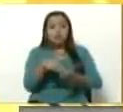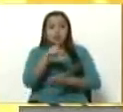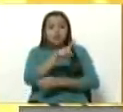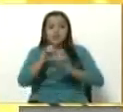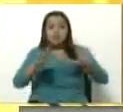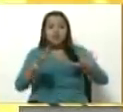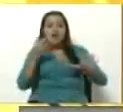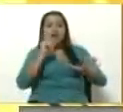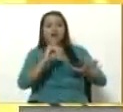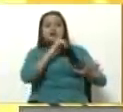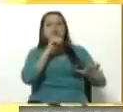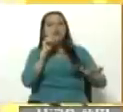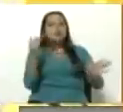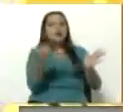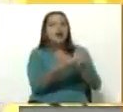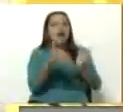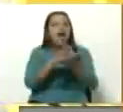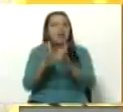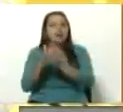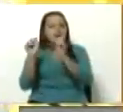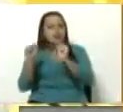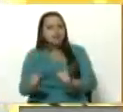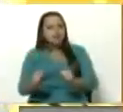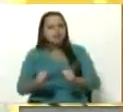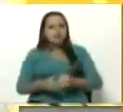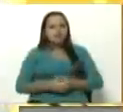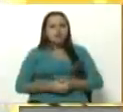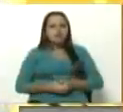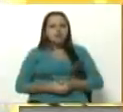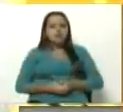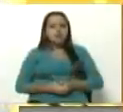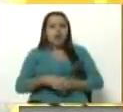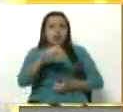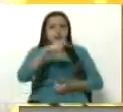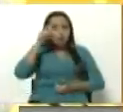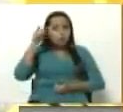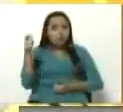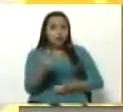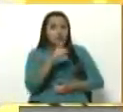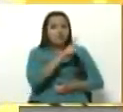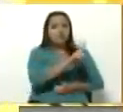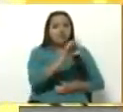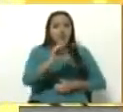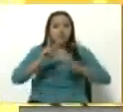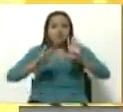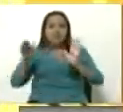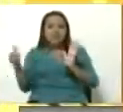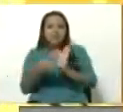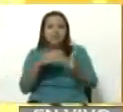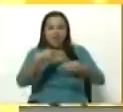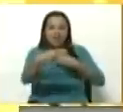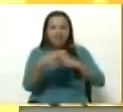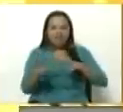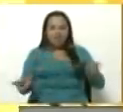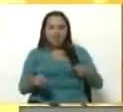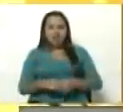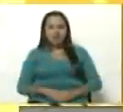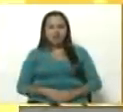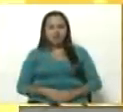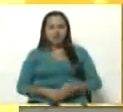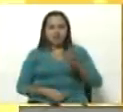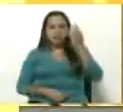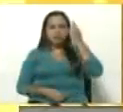colocamos nombre Arepa Segura. La producción de Guárico estaba en 107 mil hectáreas y hoy al 31